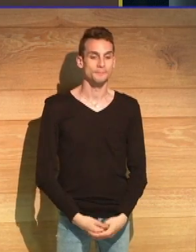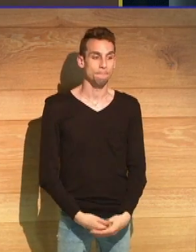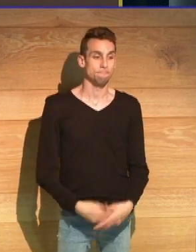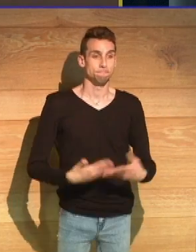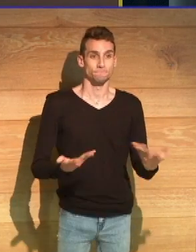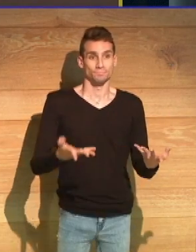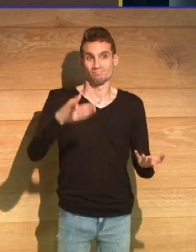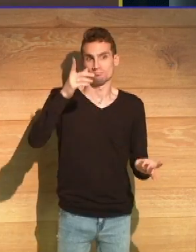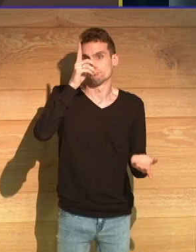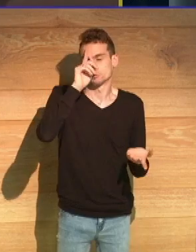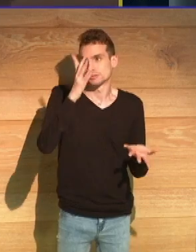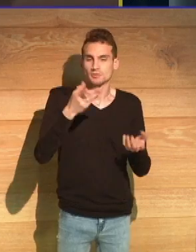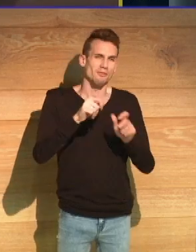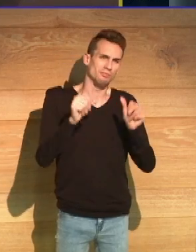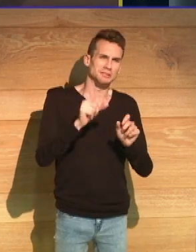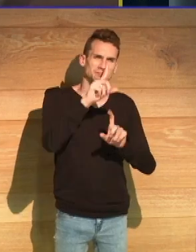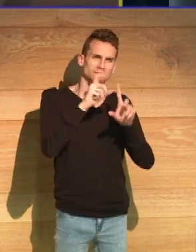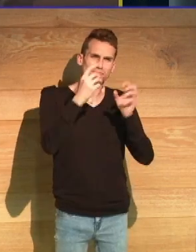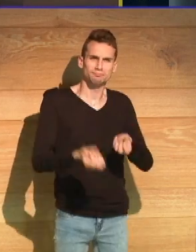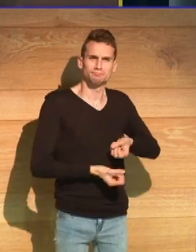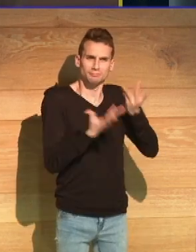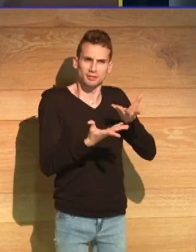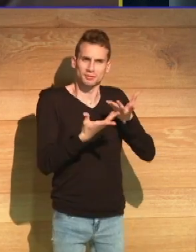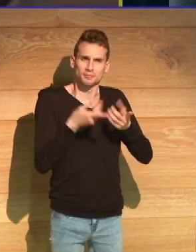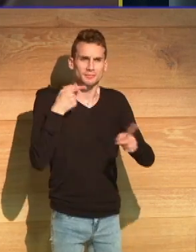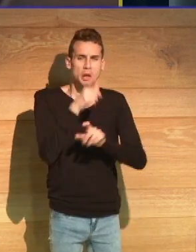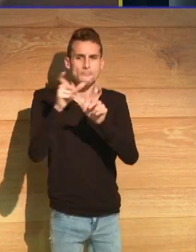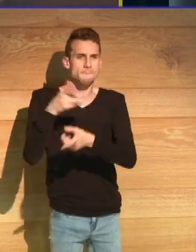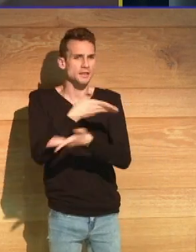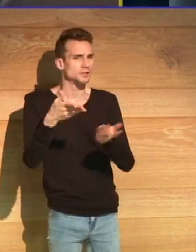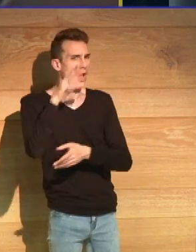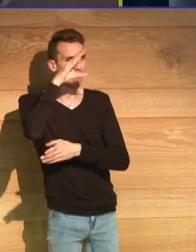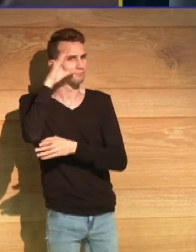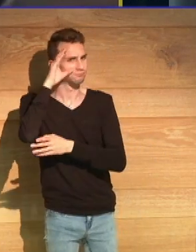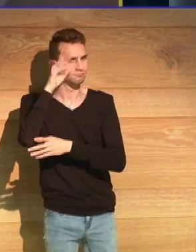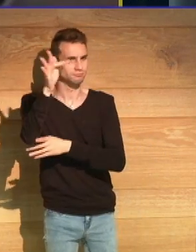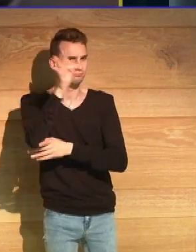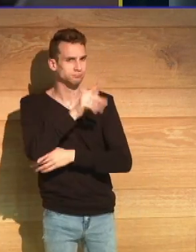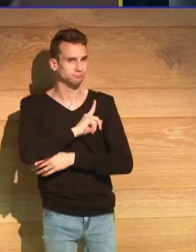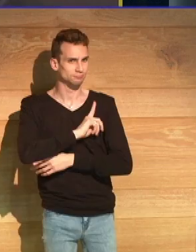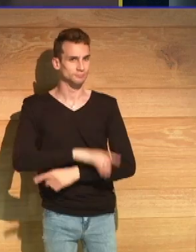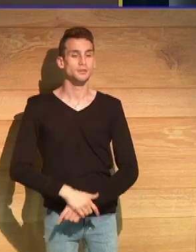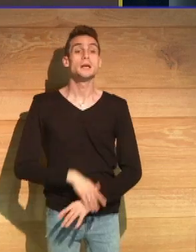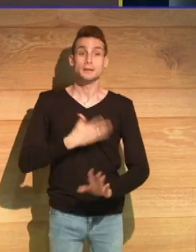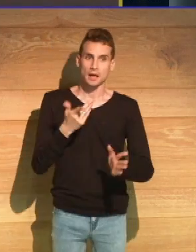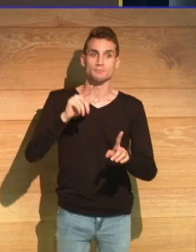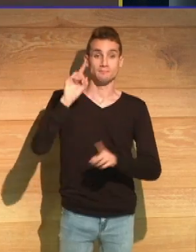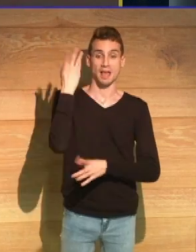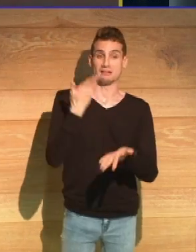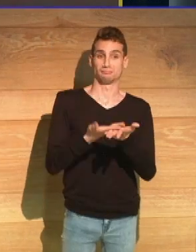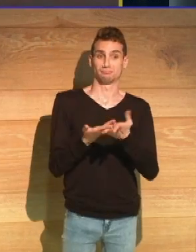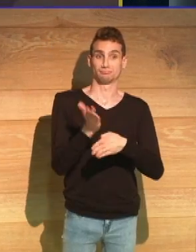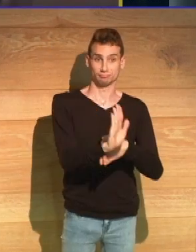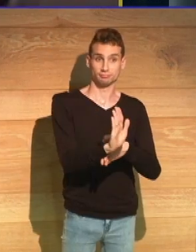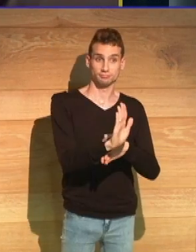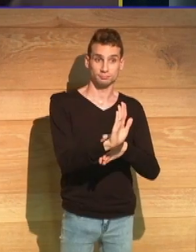no sé, lanzar las preguntas por el público. Pero sí, para poner esta idea y todas